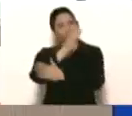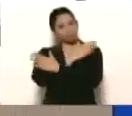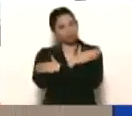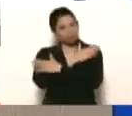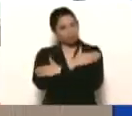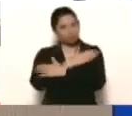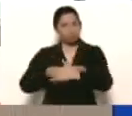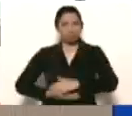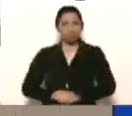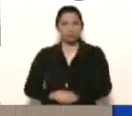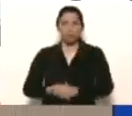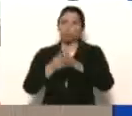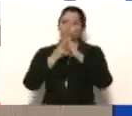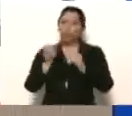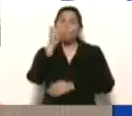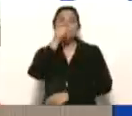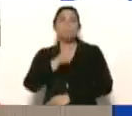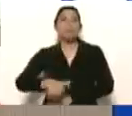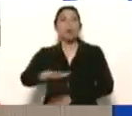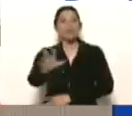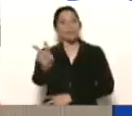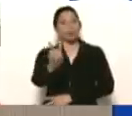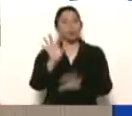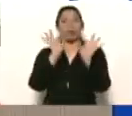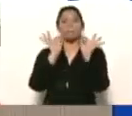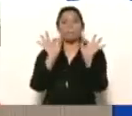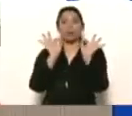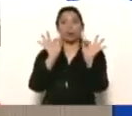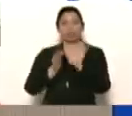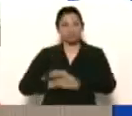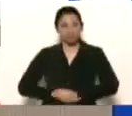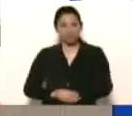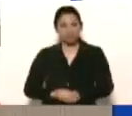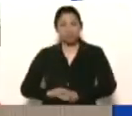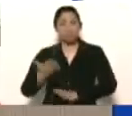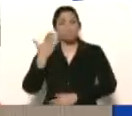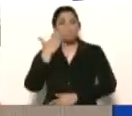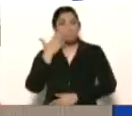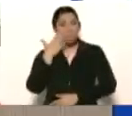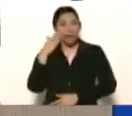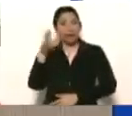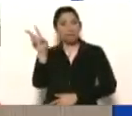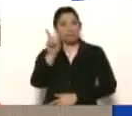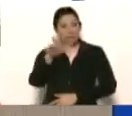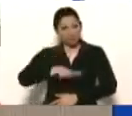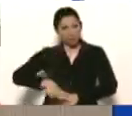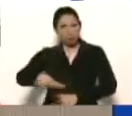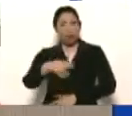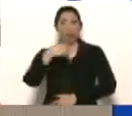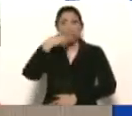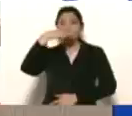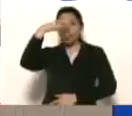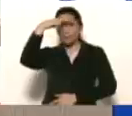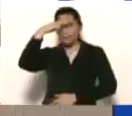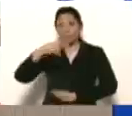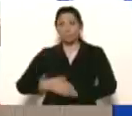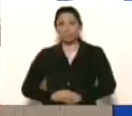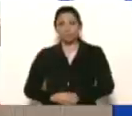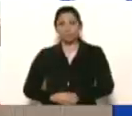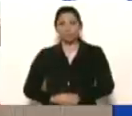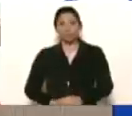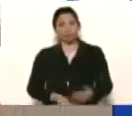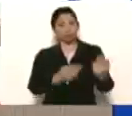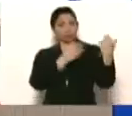a todo el pueblo de venezuela especialmente a las madres de venezuela a los padres a los